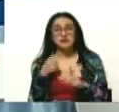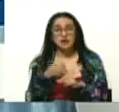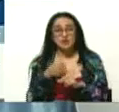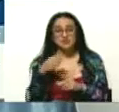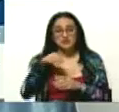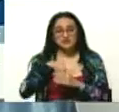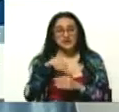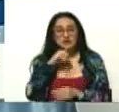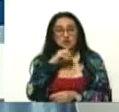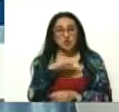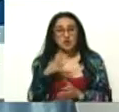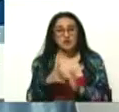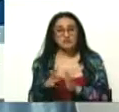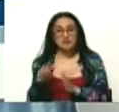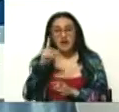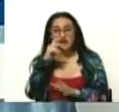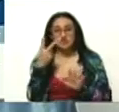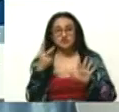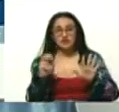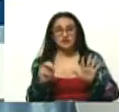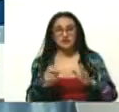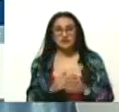histórica a partir de los años 70,